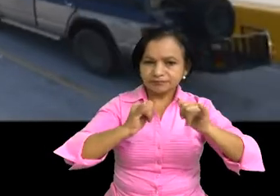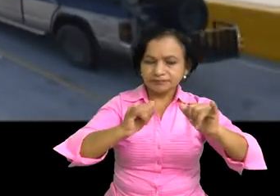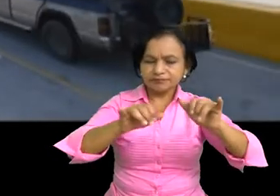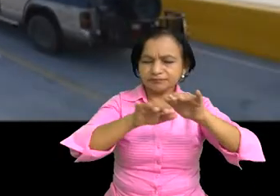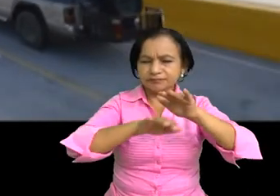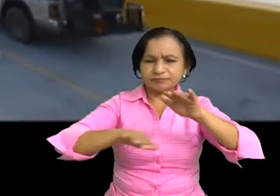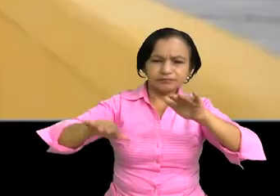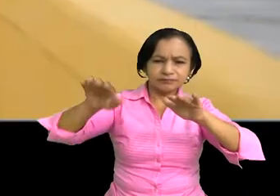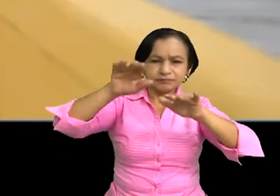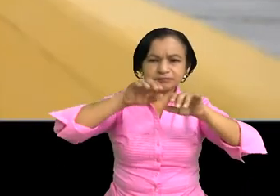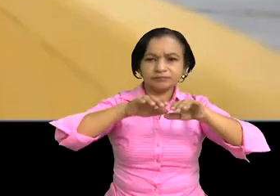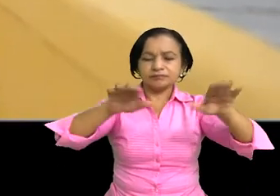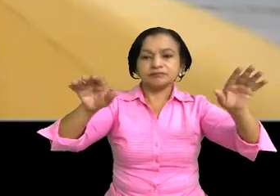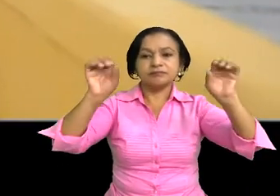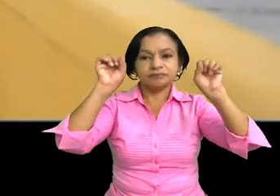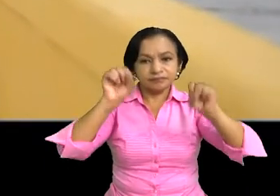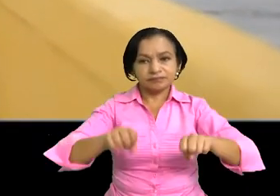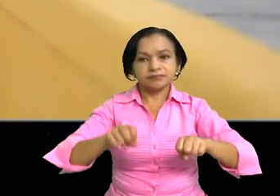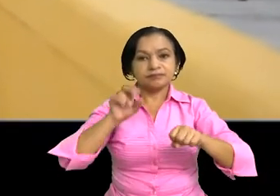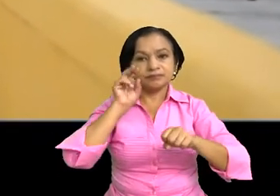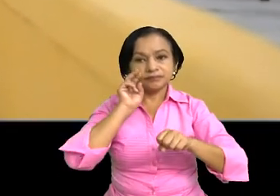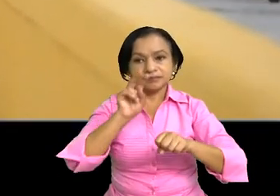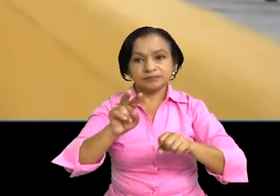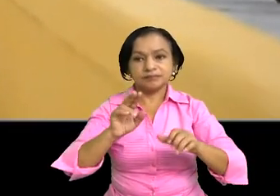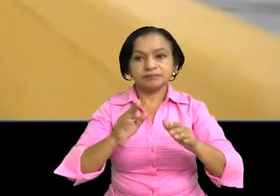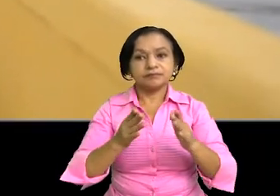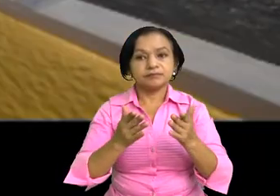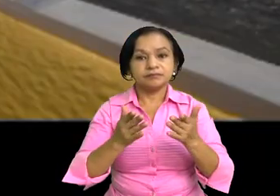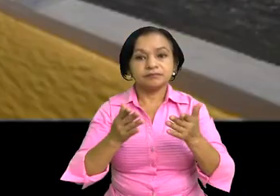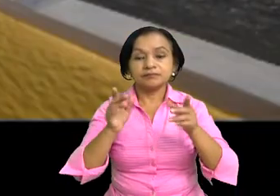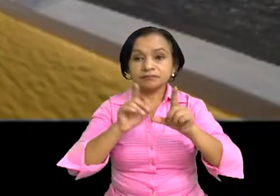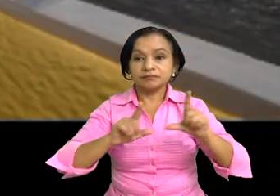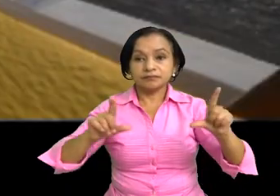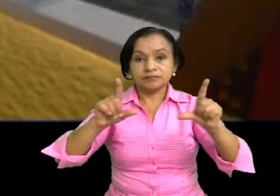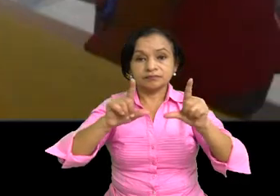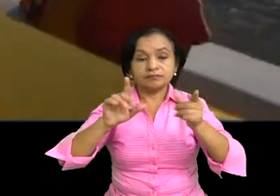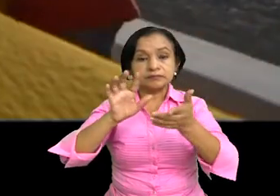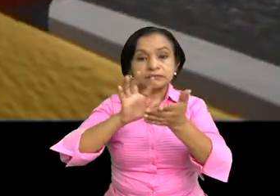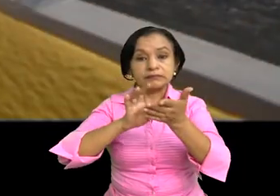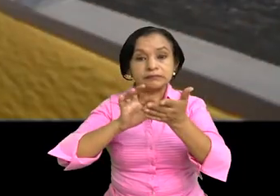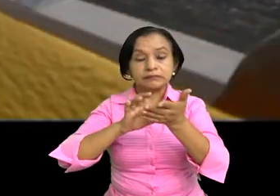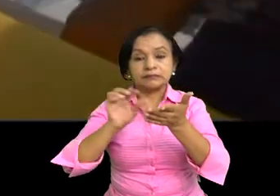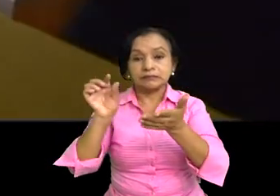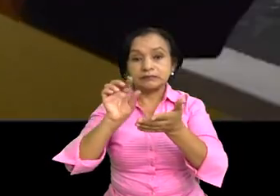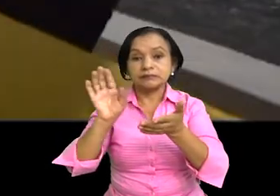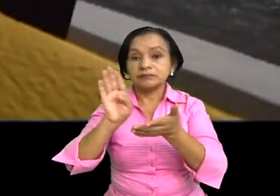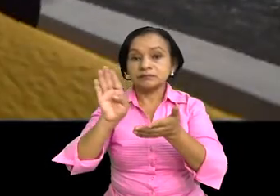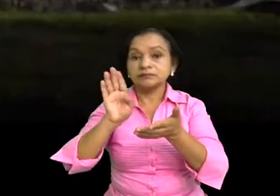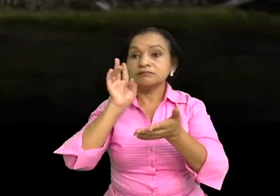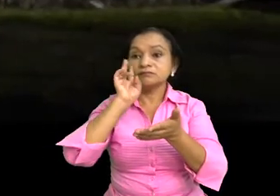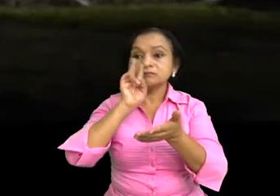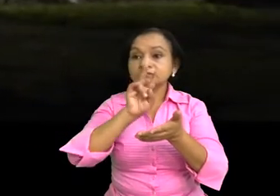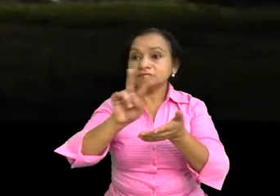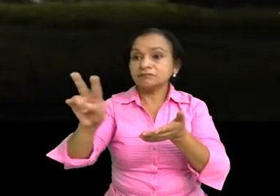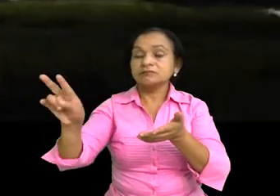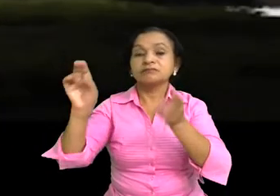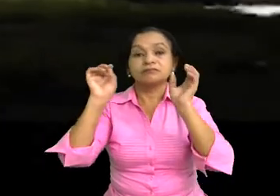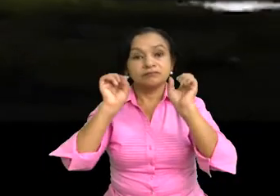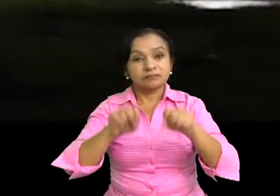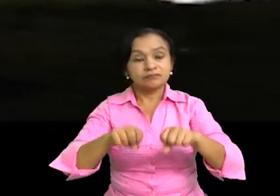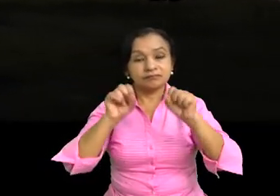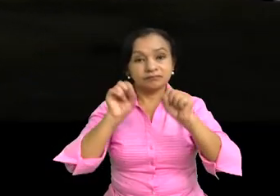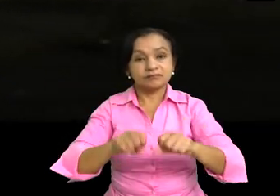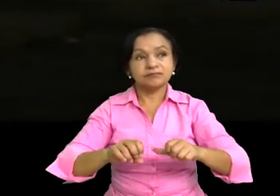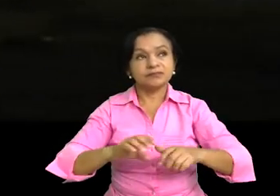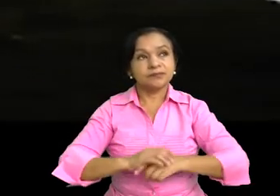expansión, y podemos apreciar también las grandes extensiones de arroz que están ahora